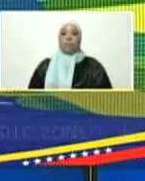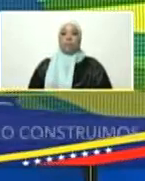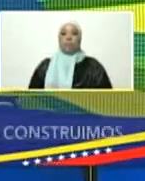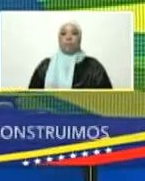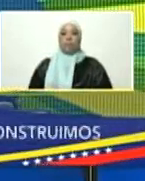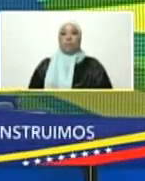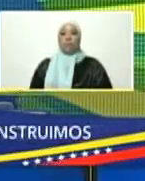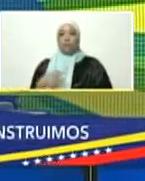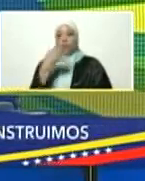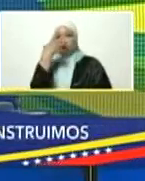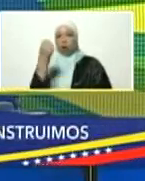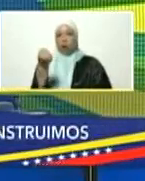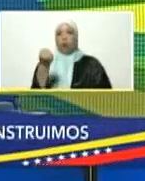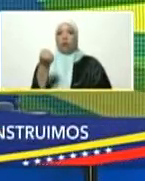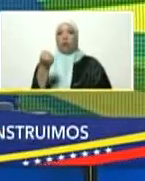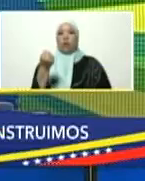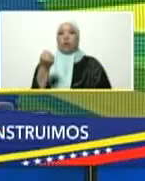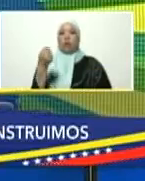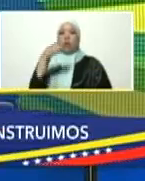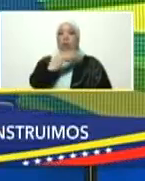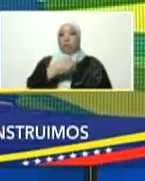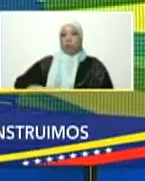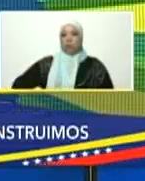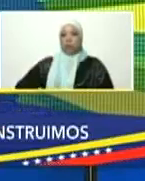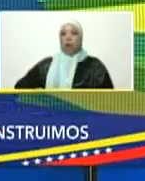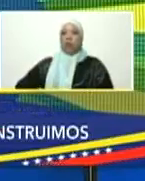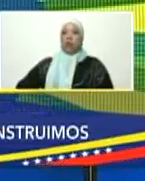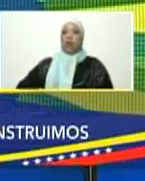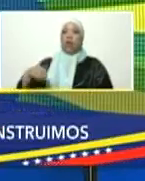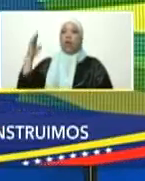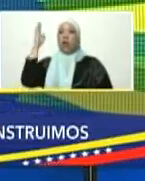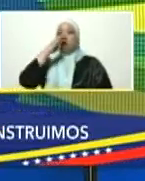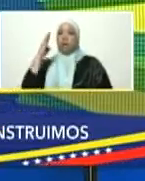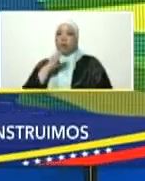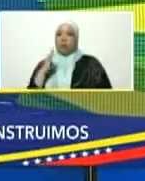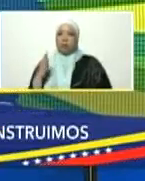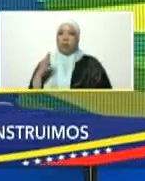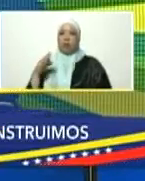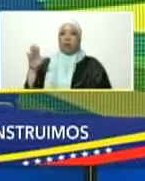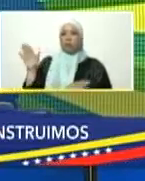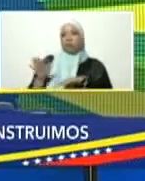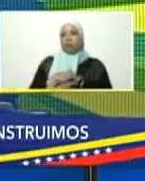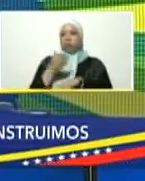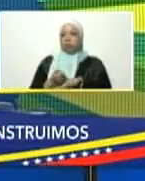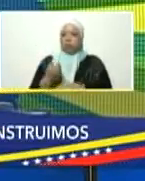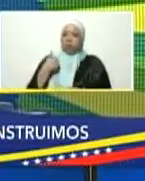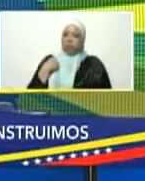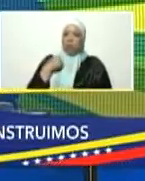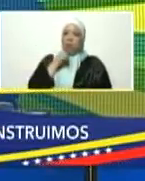Yo entiendo que Bolsonaro me acuse. Entiendo que el fascismo nos acuse.